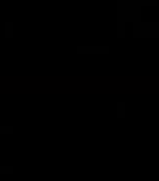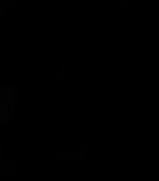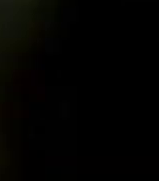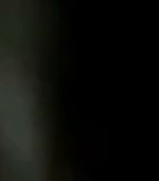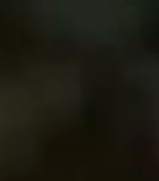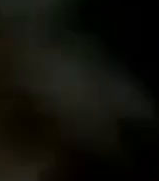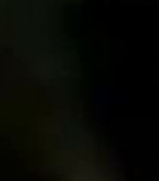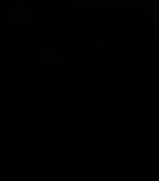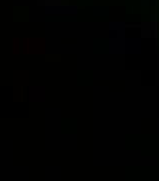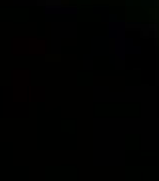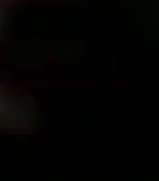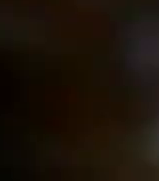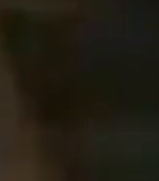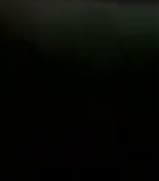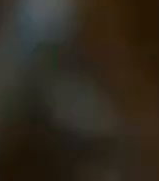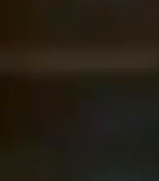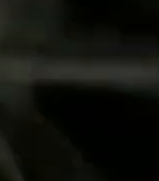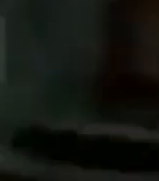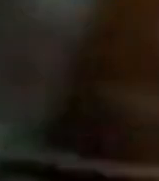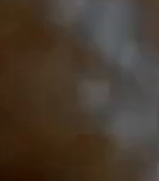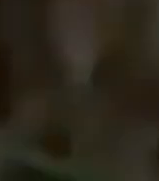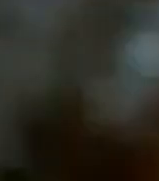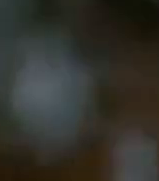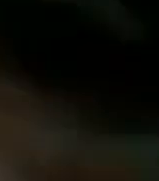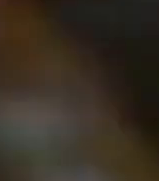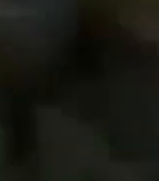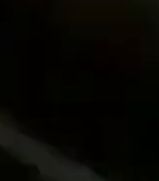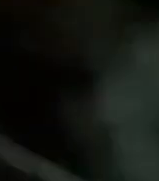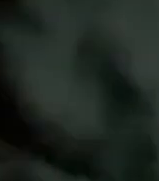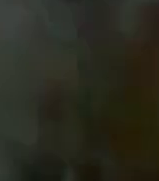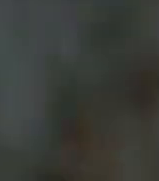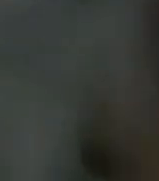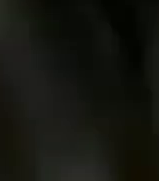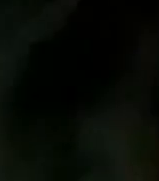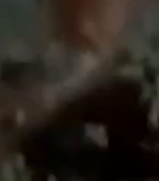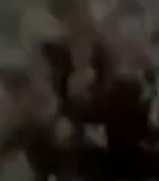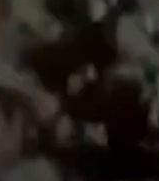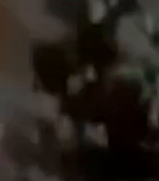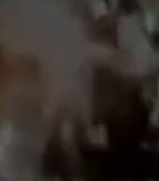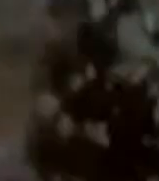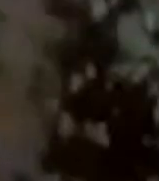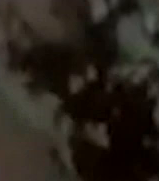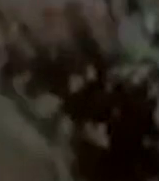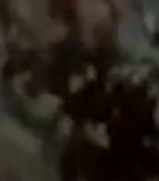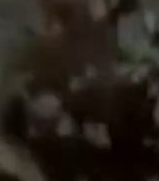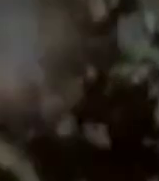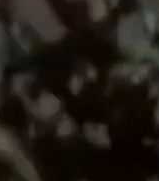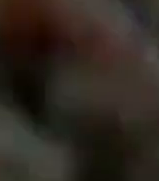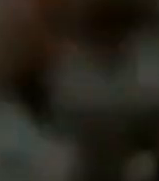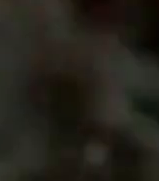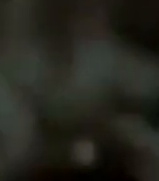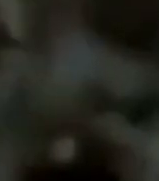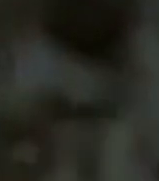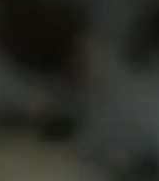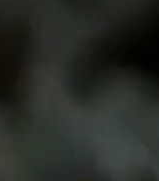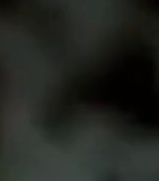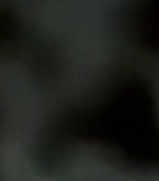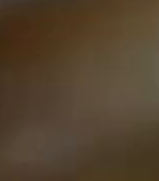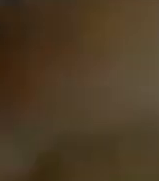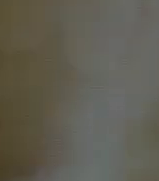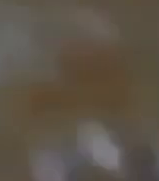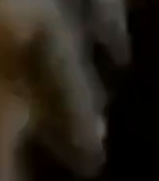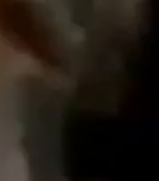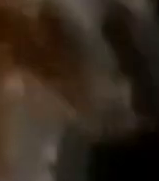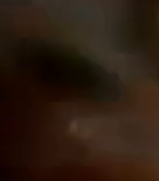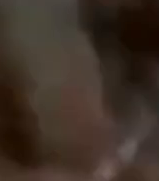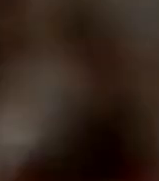a partir de los 10 meses. Normalmente las parejas se mantienen estables durante la temporada de reproducción. Esta se produce una